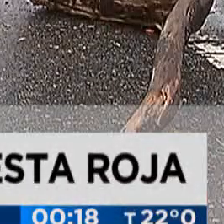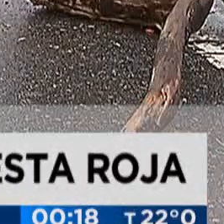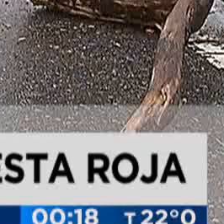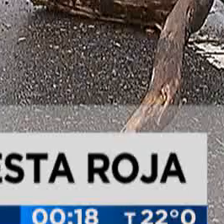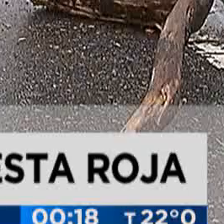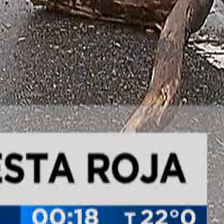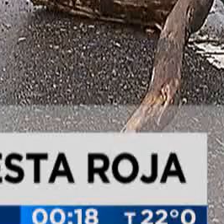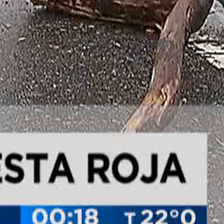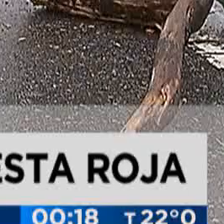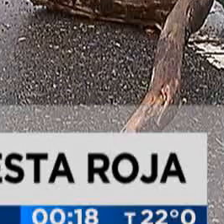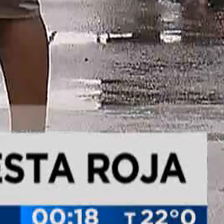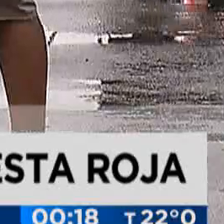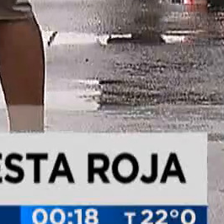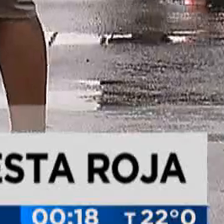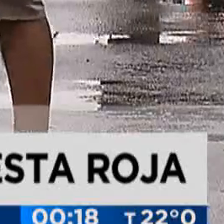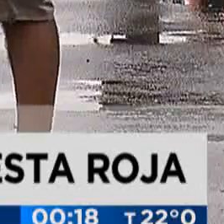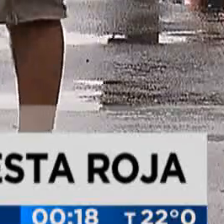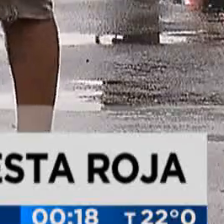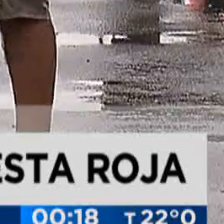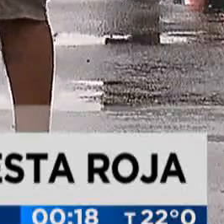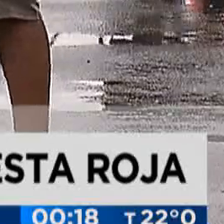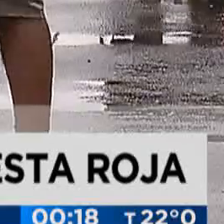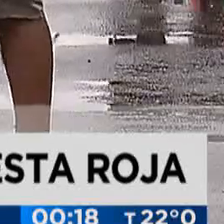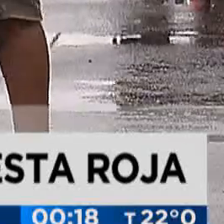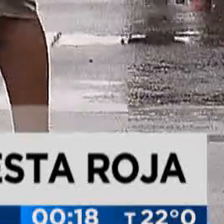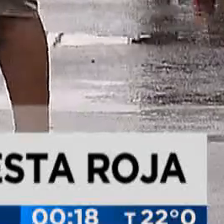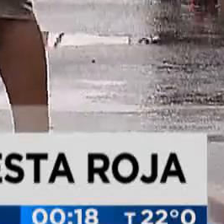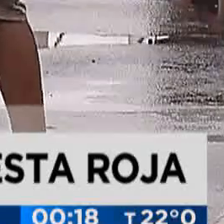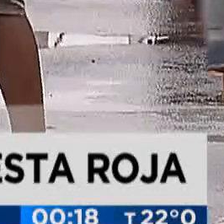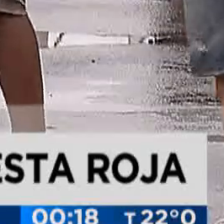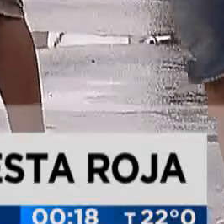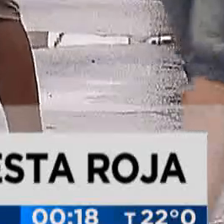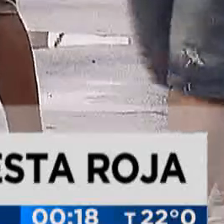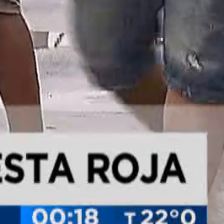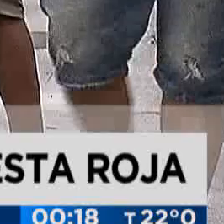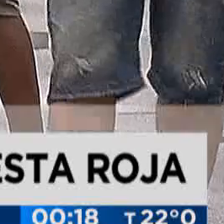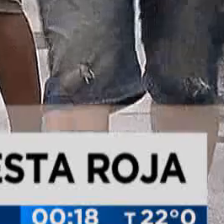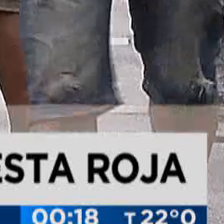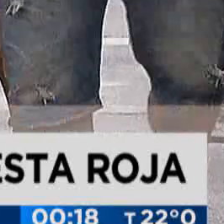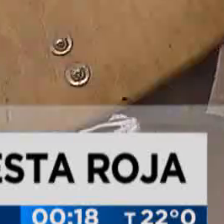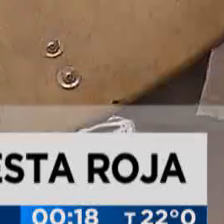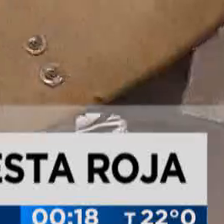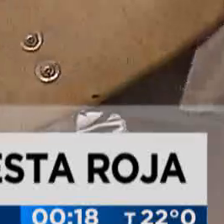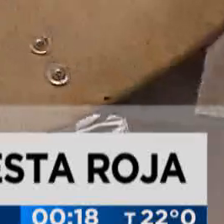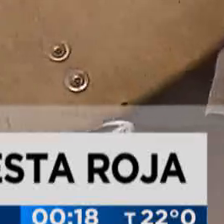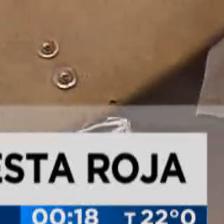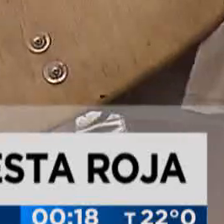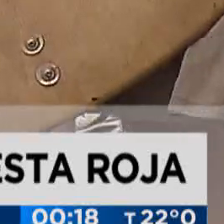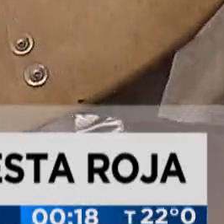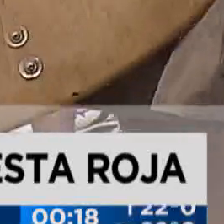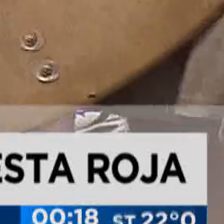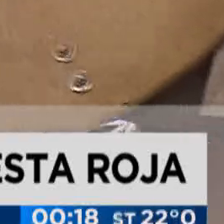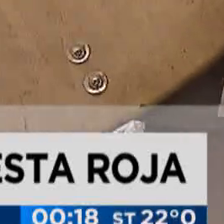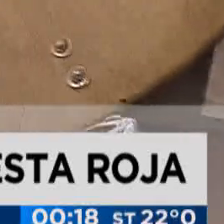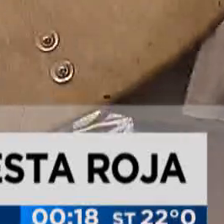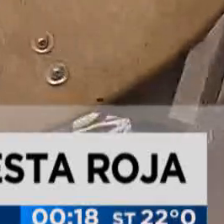donde a partir de la resolución que ella establezca encontremos una salida tanto para los trabajadores como para poner en marcha los activos